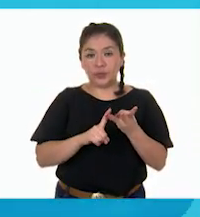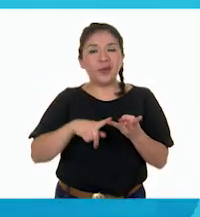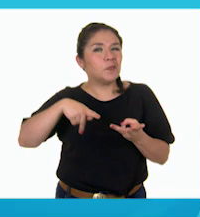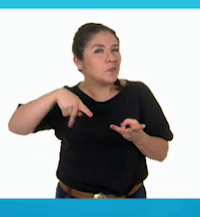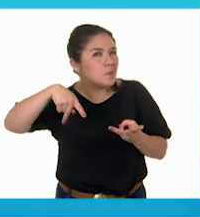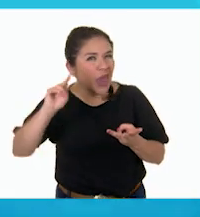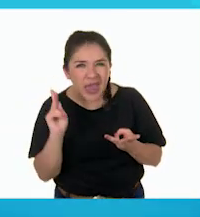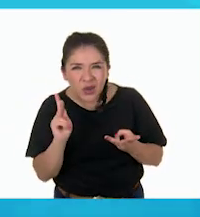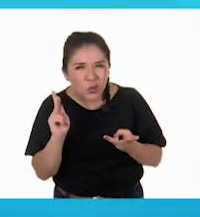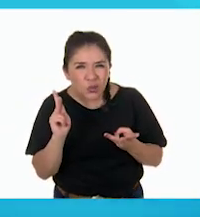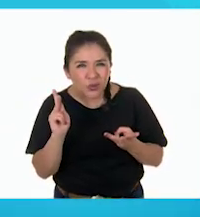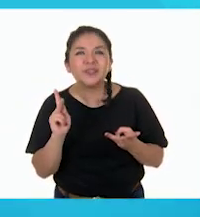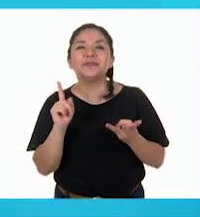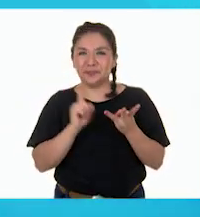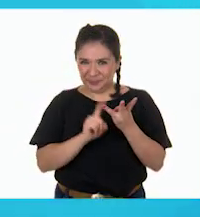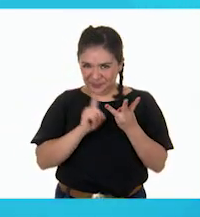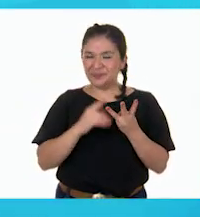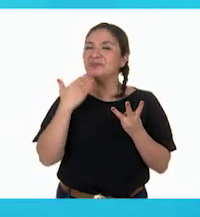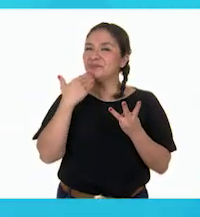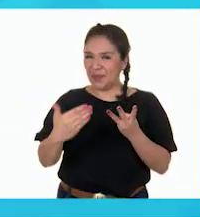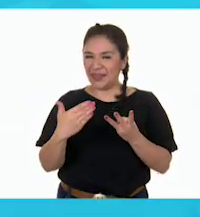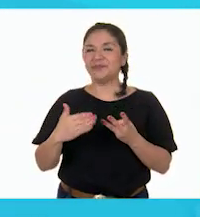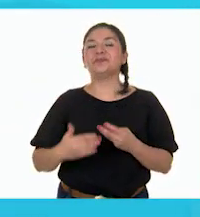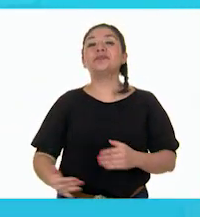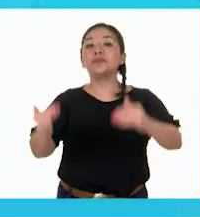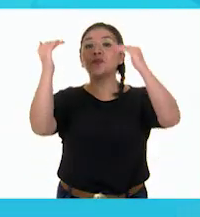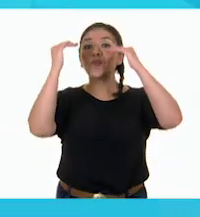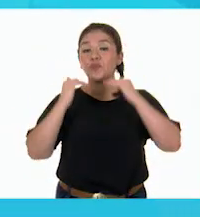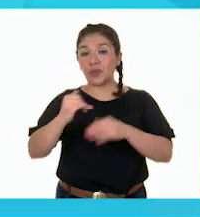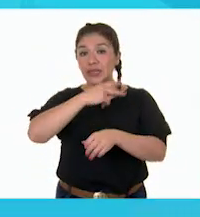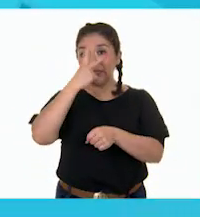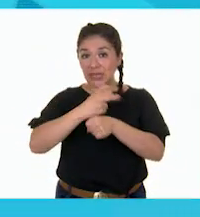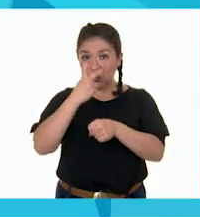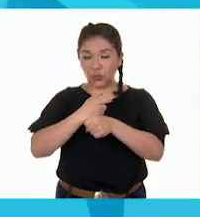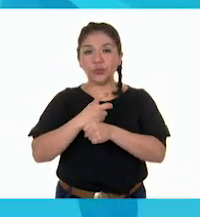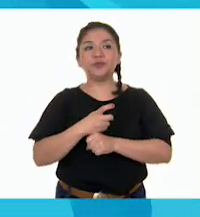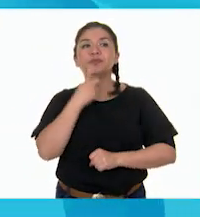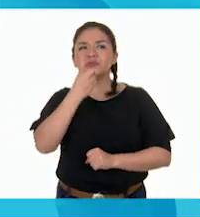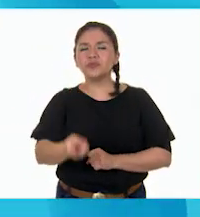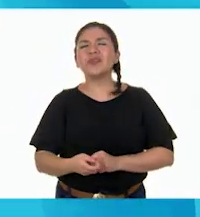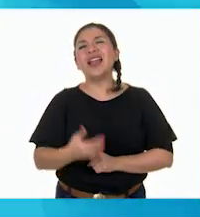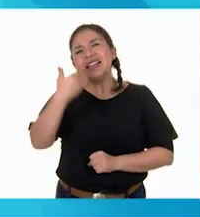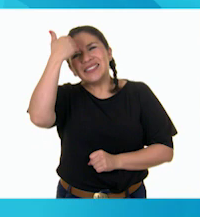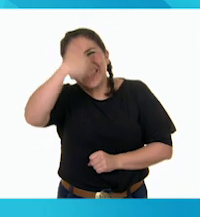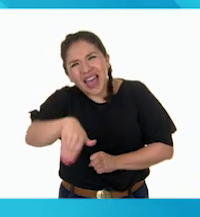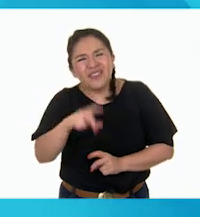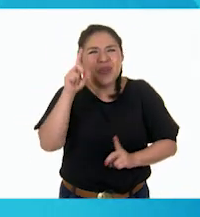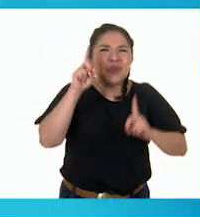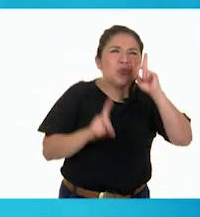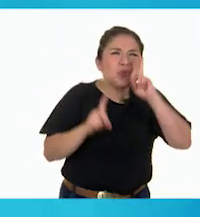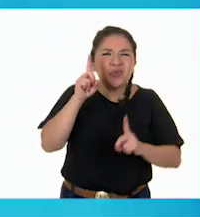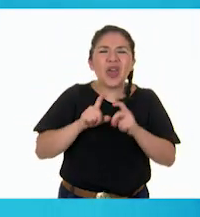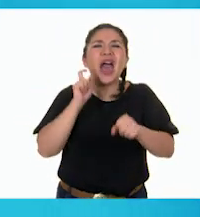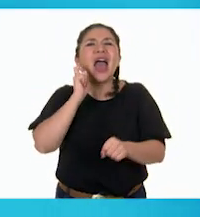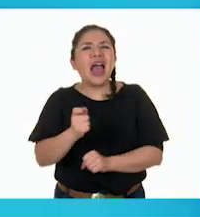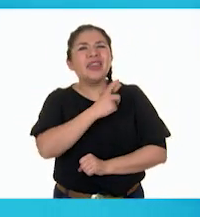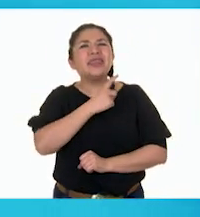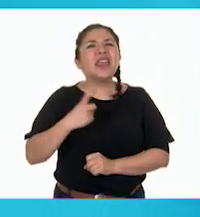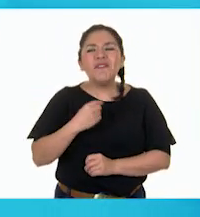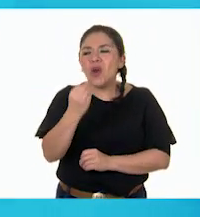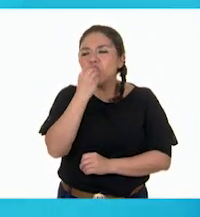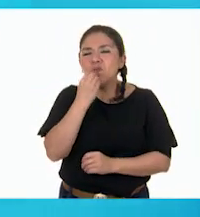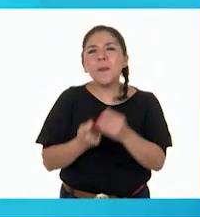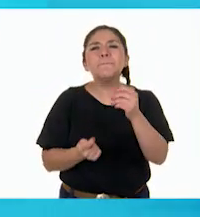Pero. Perfecto, lo marcamos. Vamos a leer el siguiente. Sabía y no sabía lo que tenía que comer